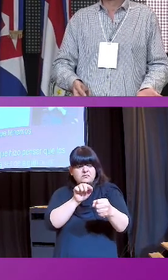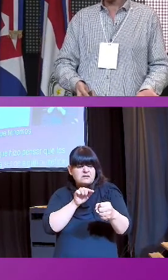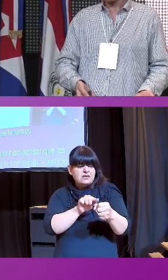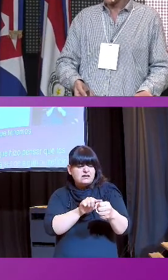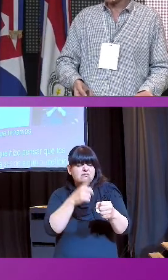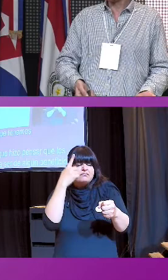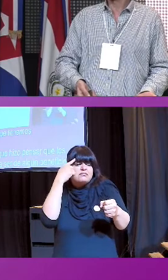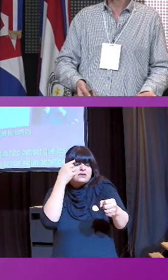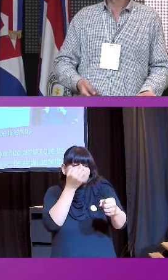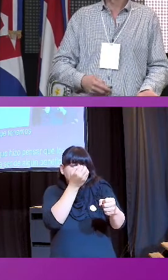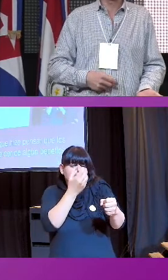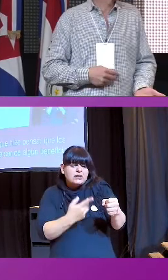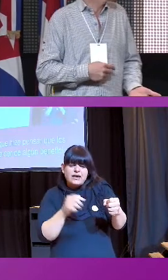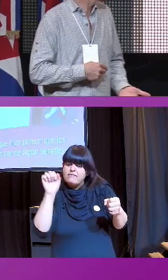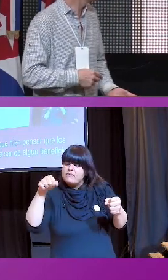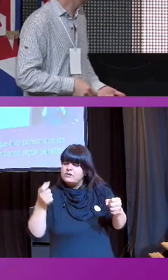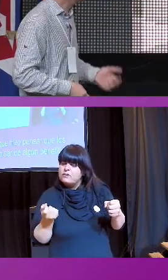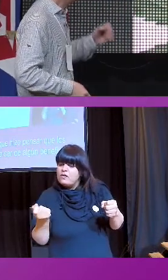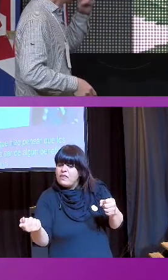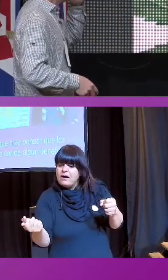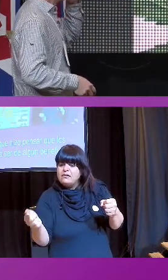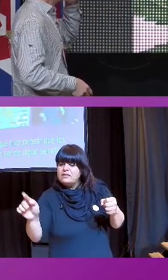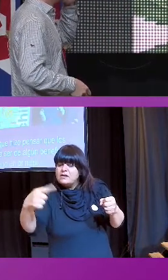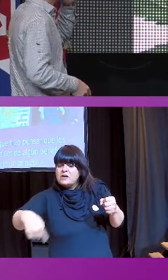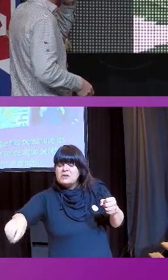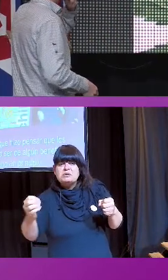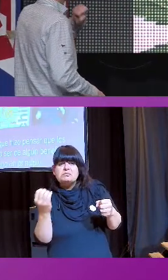beneficio para las personas con autismo? Bueno, en principio,